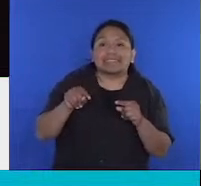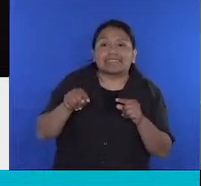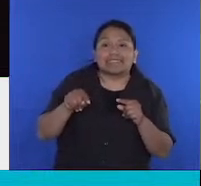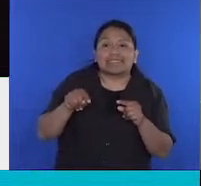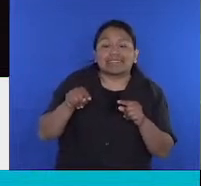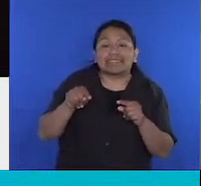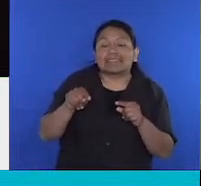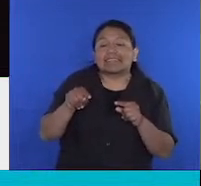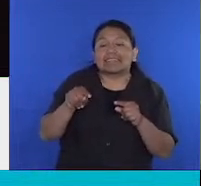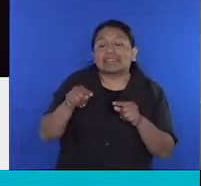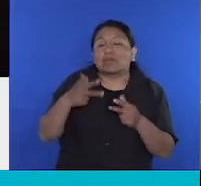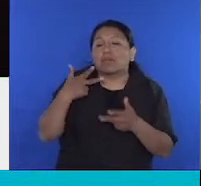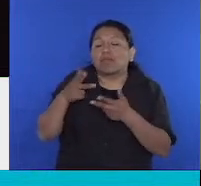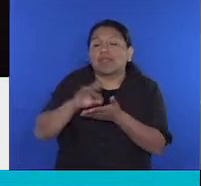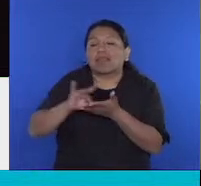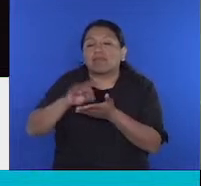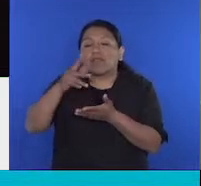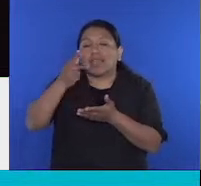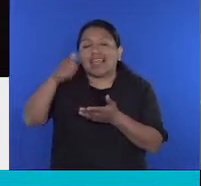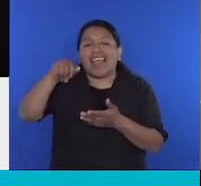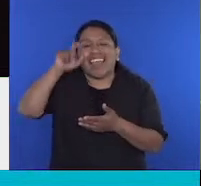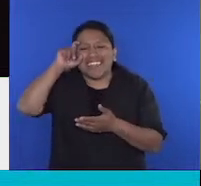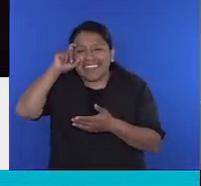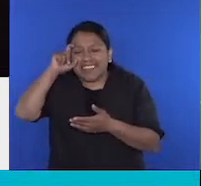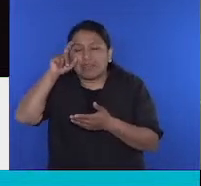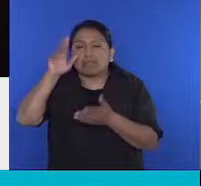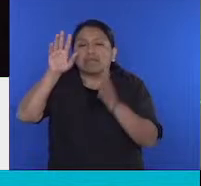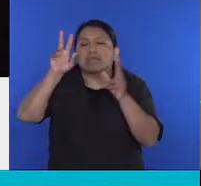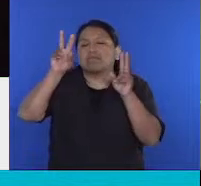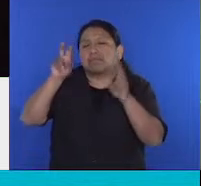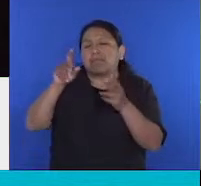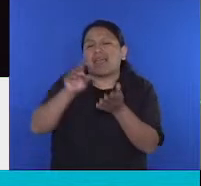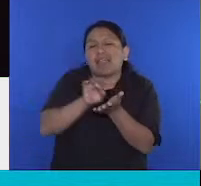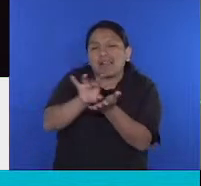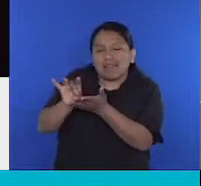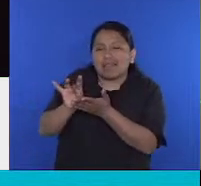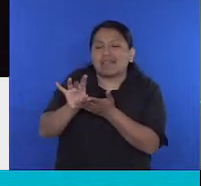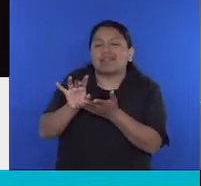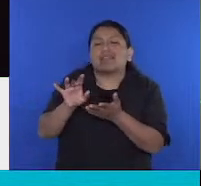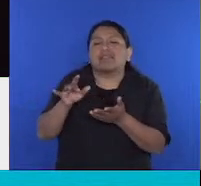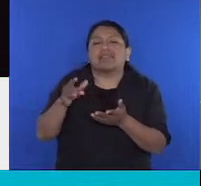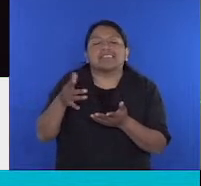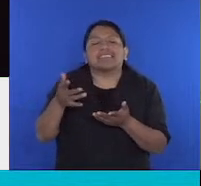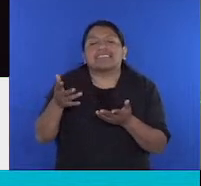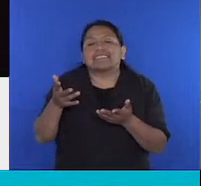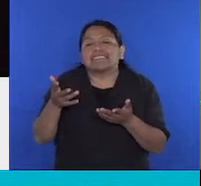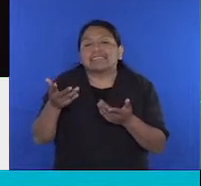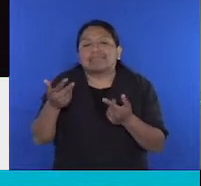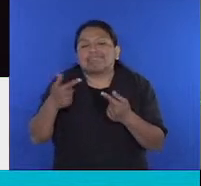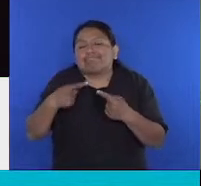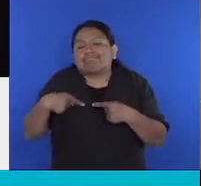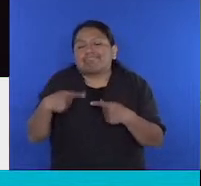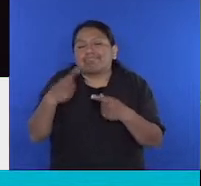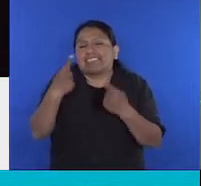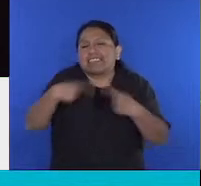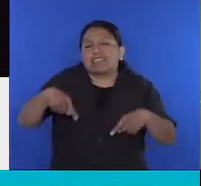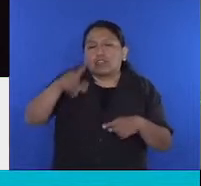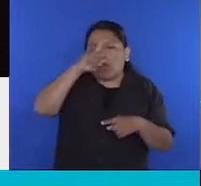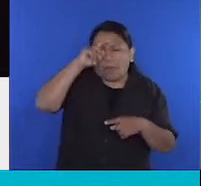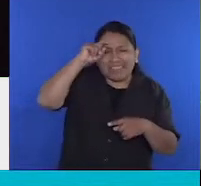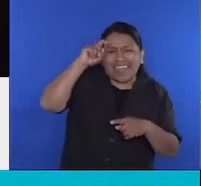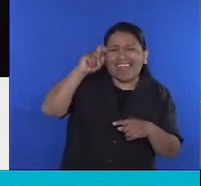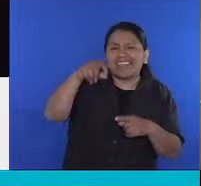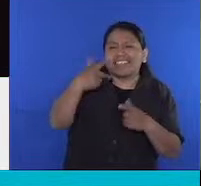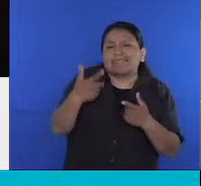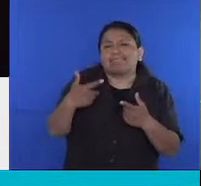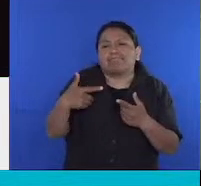que tiene que ver con los despidos a veces arbitrarios en distintos hospitales nacionales, no tendrá que ver con esa despreocupación. Me